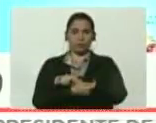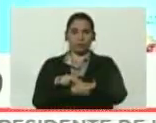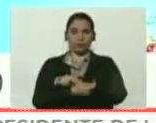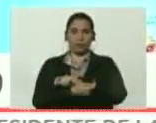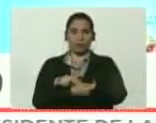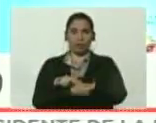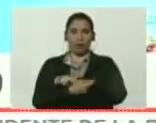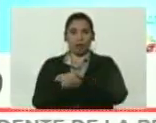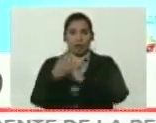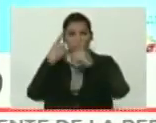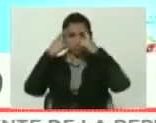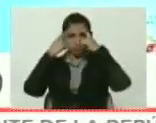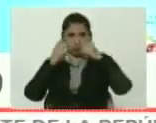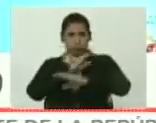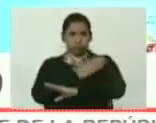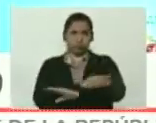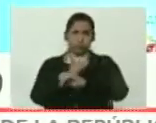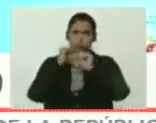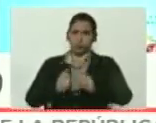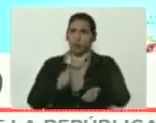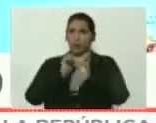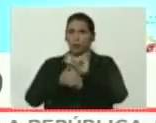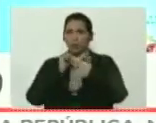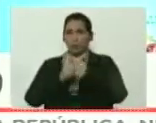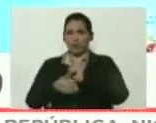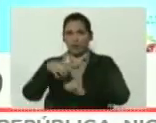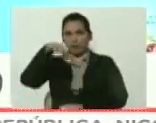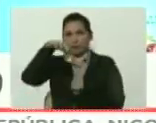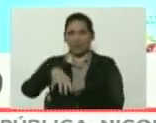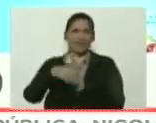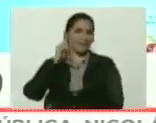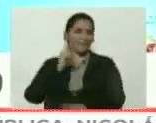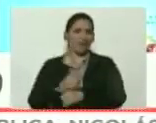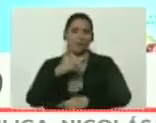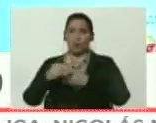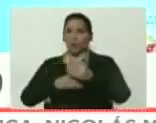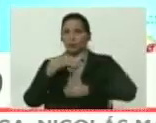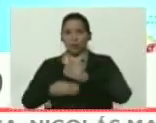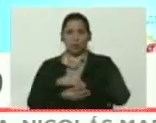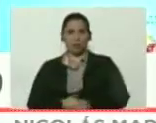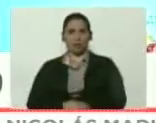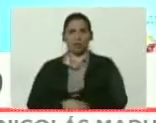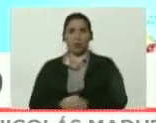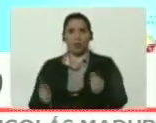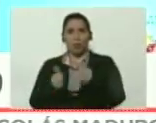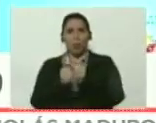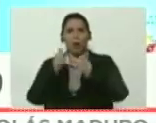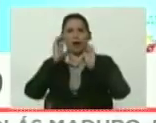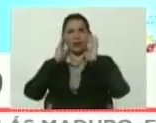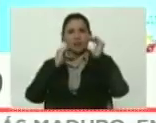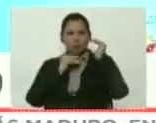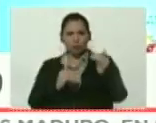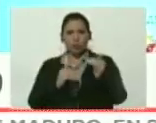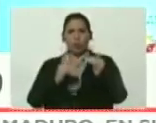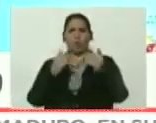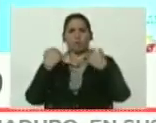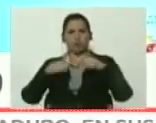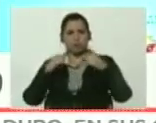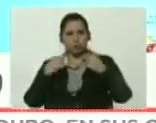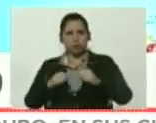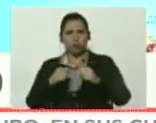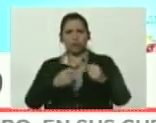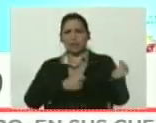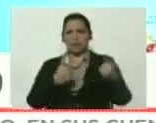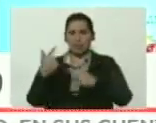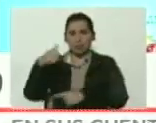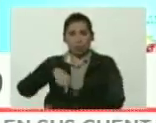una potencia deportiva regional. Tenemos que lograrla con la atención del atleta, trayendo, yo lo he